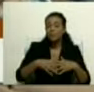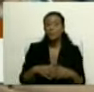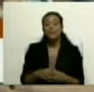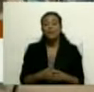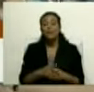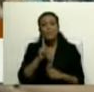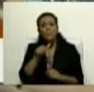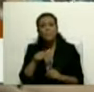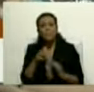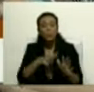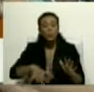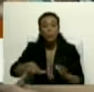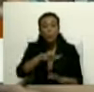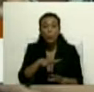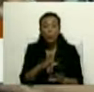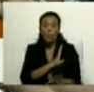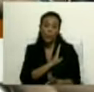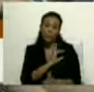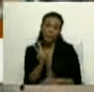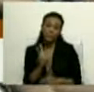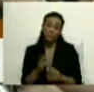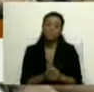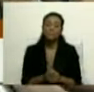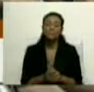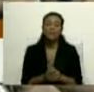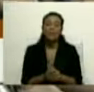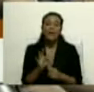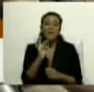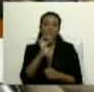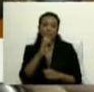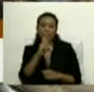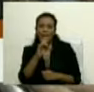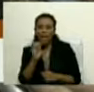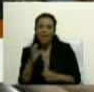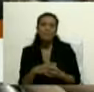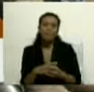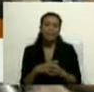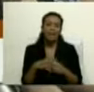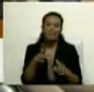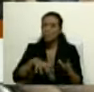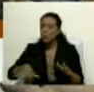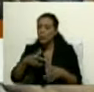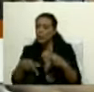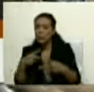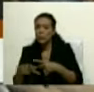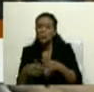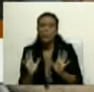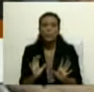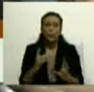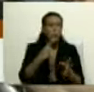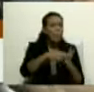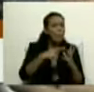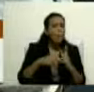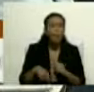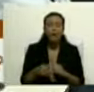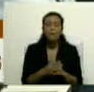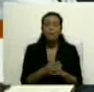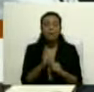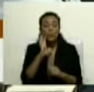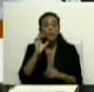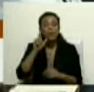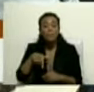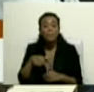isla, con la Cámara de Comercio, Fede Cámara, con los sectores productivos del país y del Estado, y al